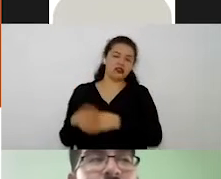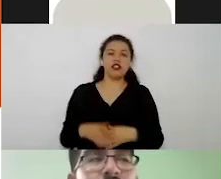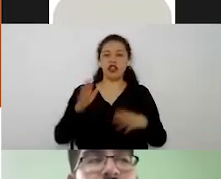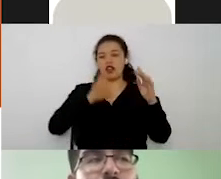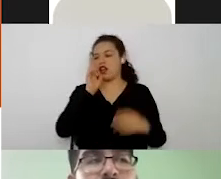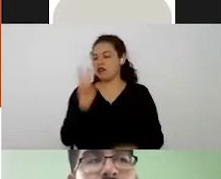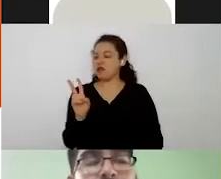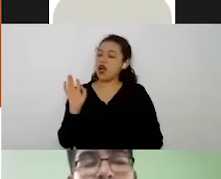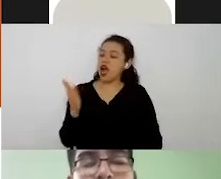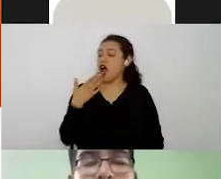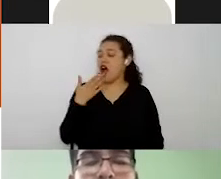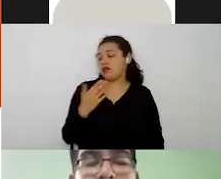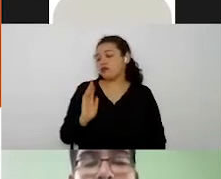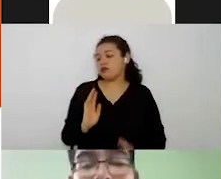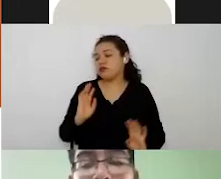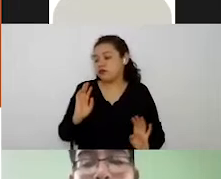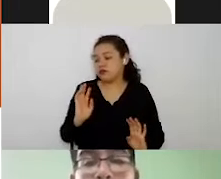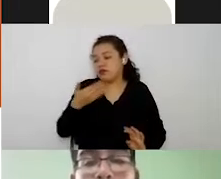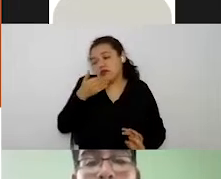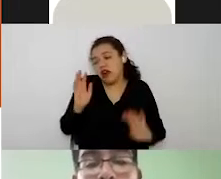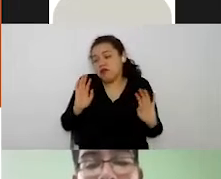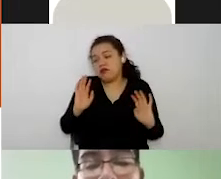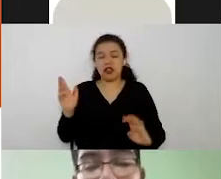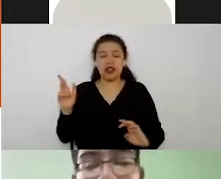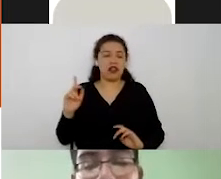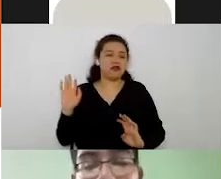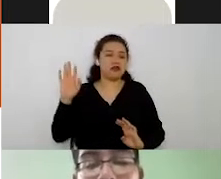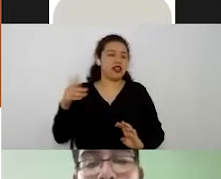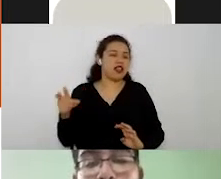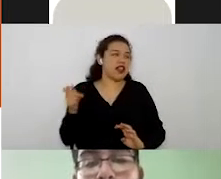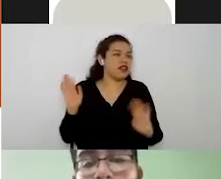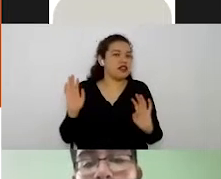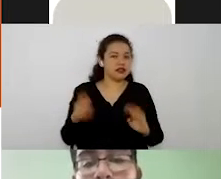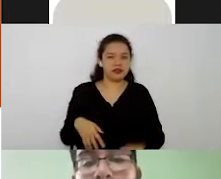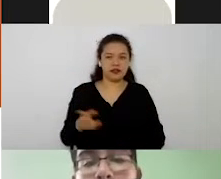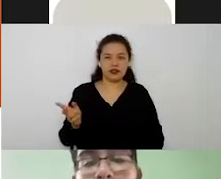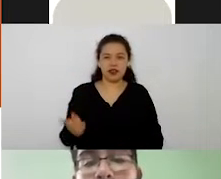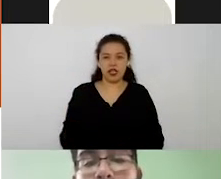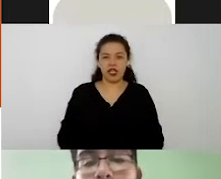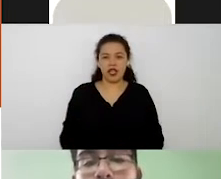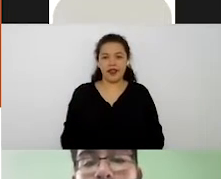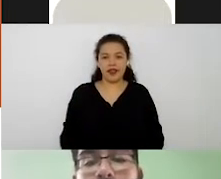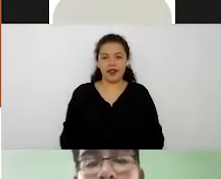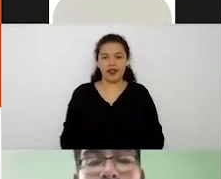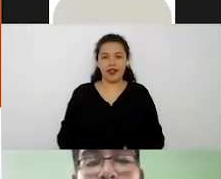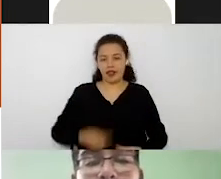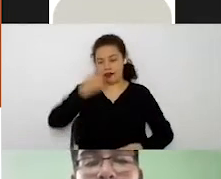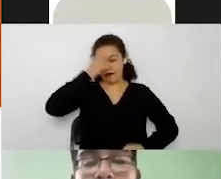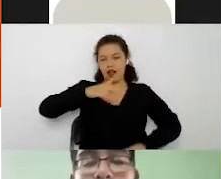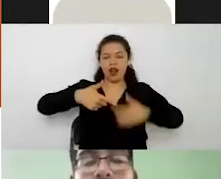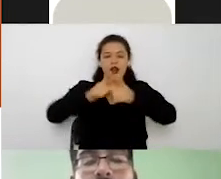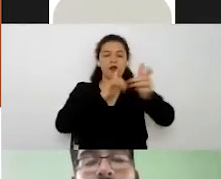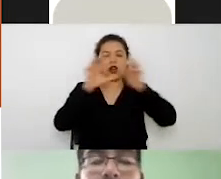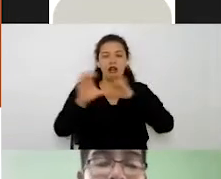decimos así como de, pues X, ¿no? Y la función de la brigada de comunicación es precisamente